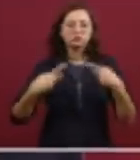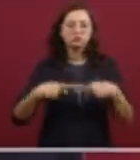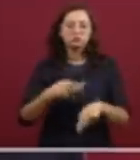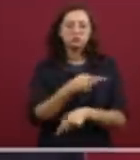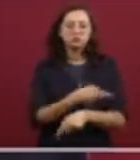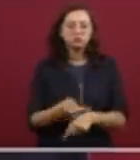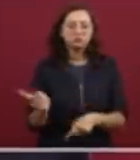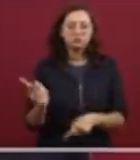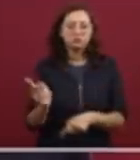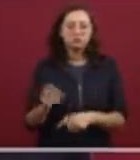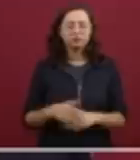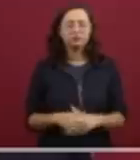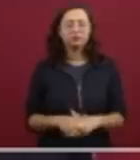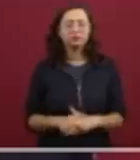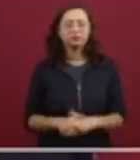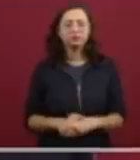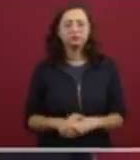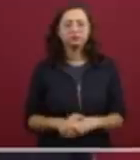Entonces,